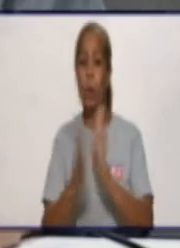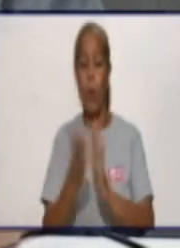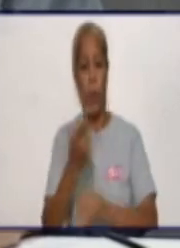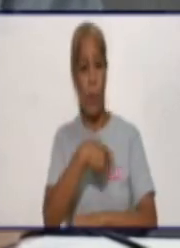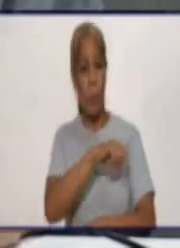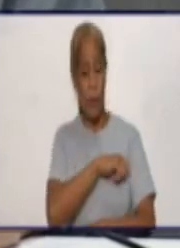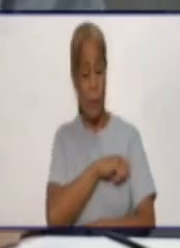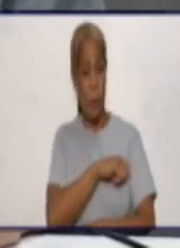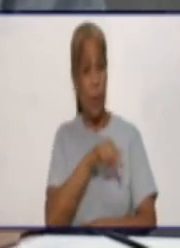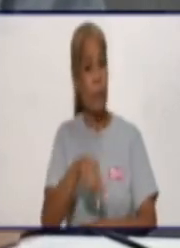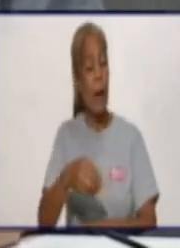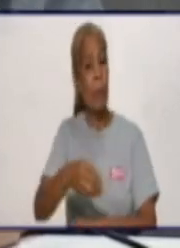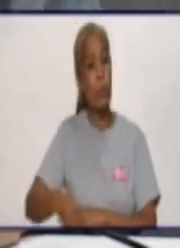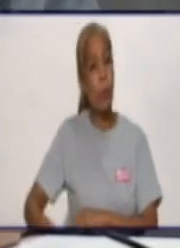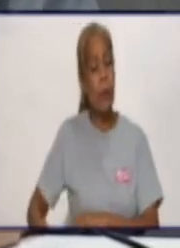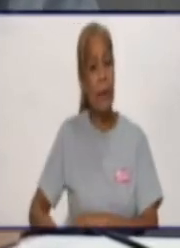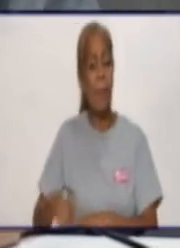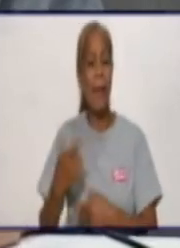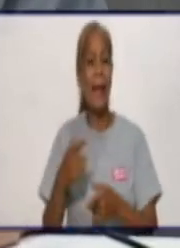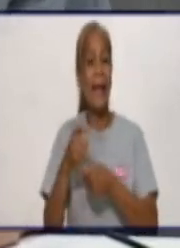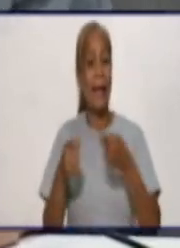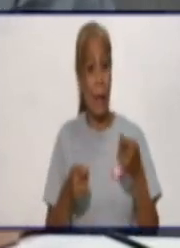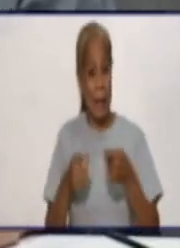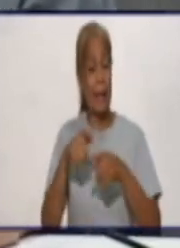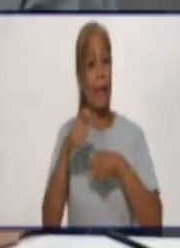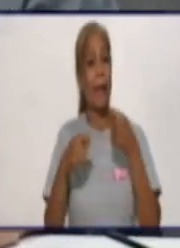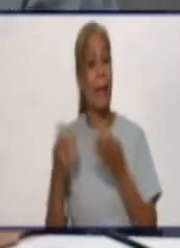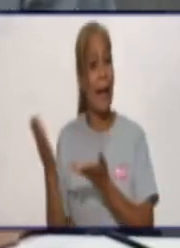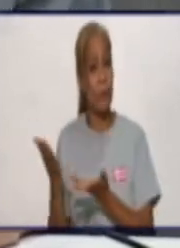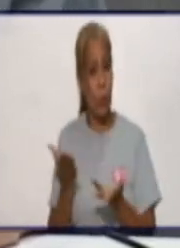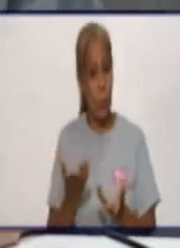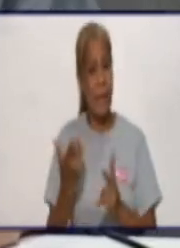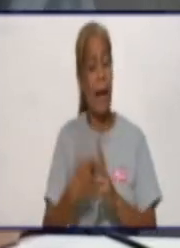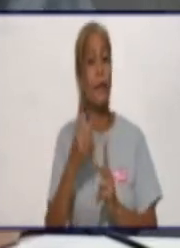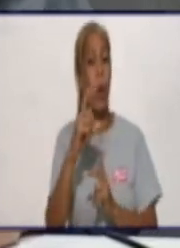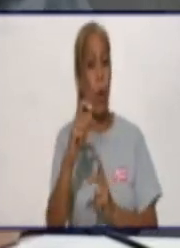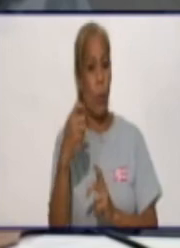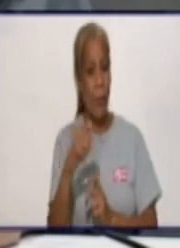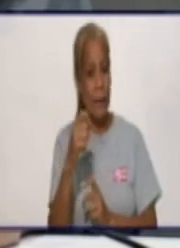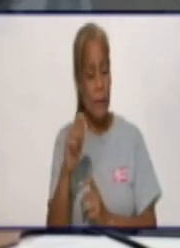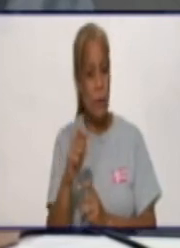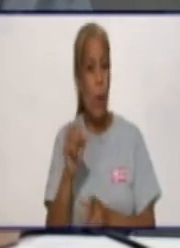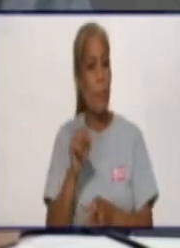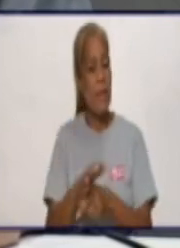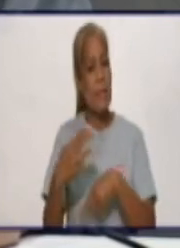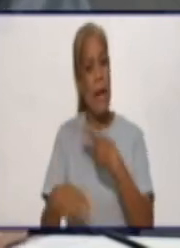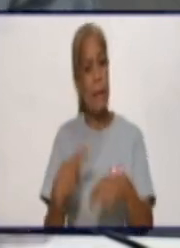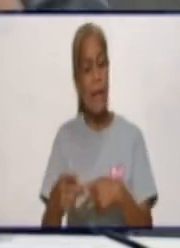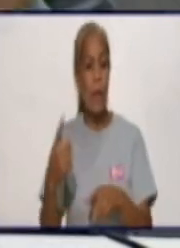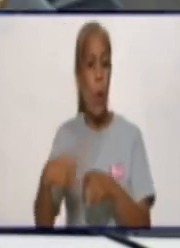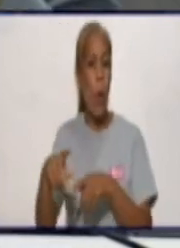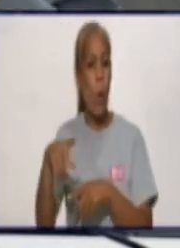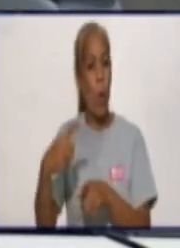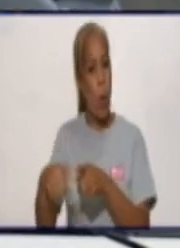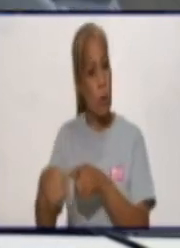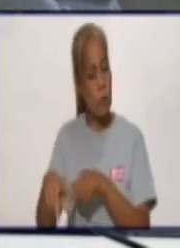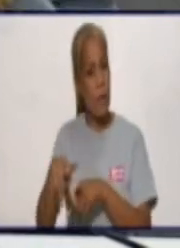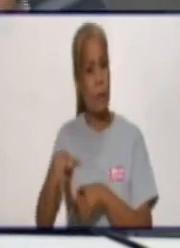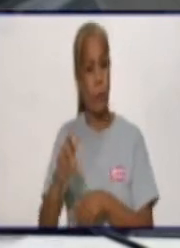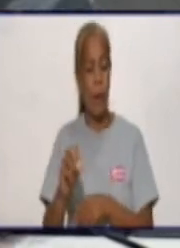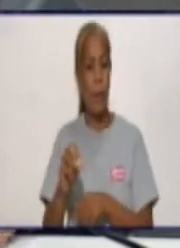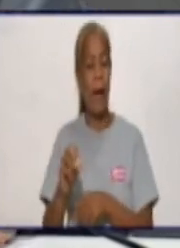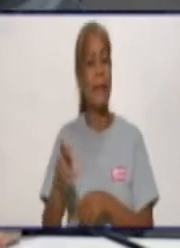comercio gastronomía se reoriente diferente estamos en un franco proceso que el pueblo tiene que abrazar y conocer de reordenamiento de